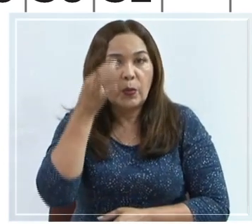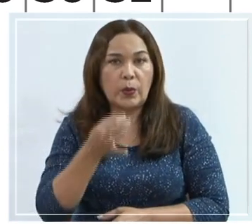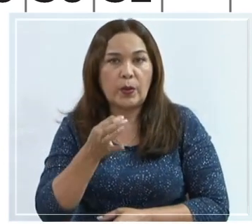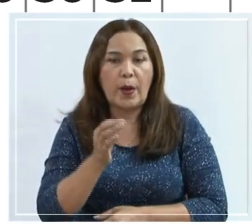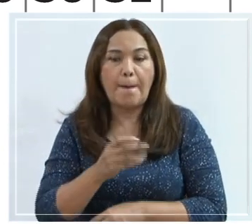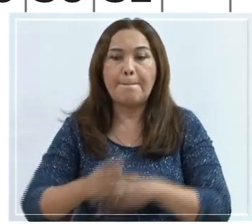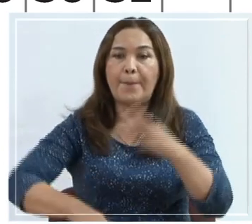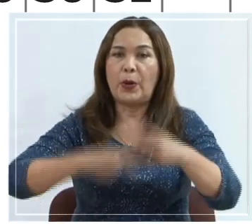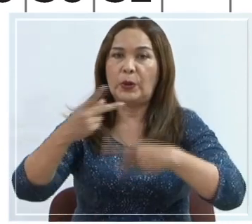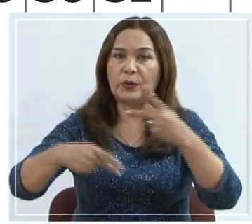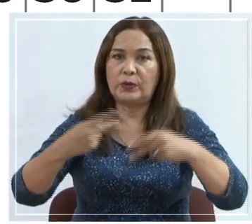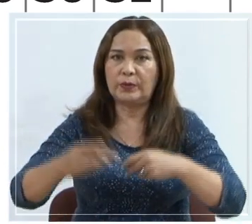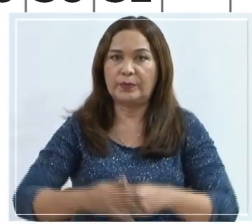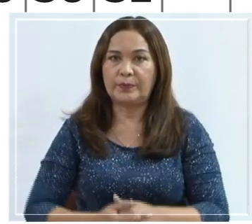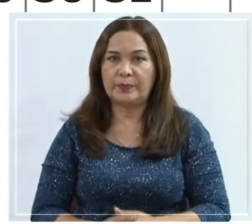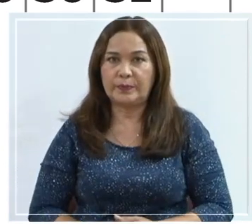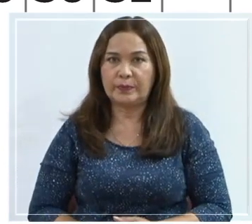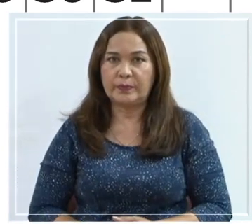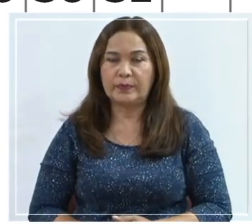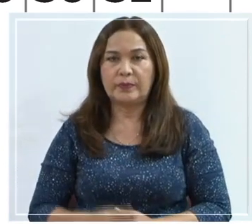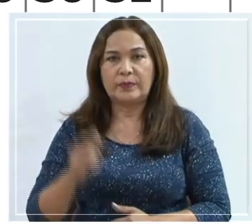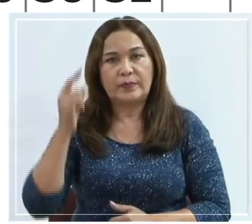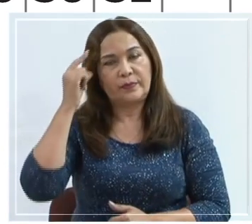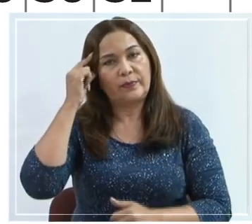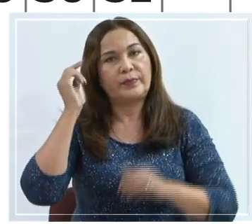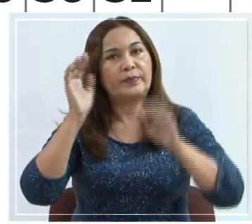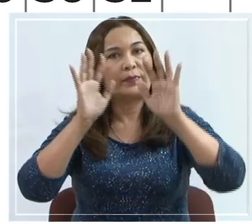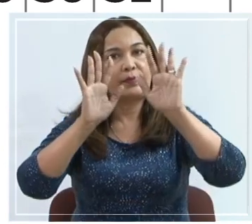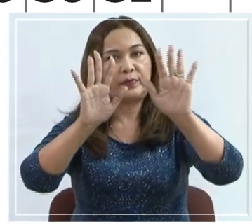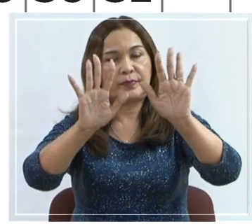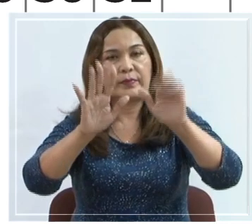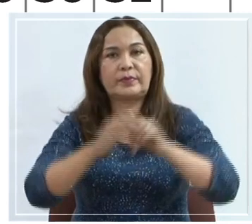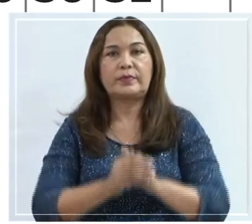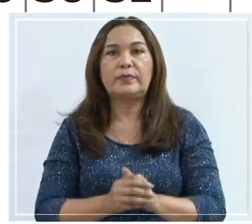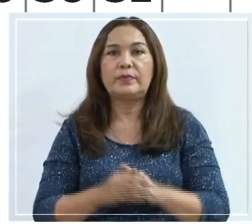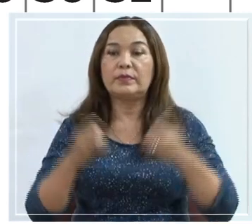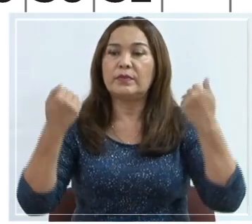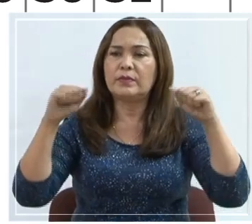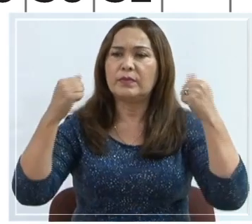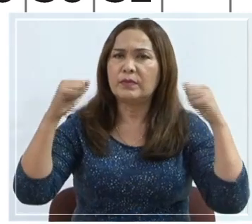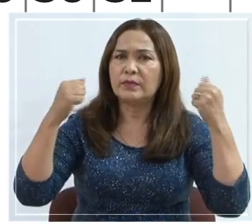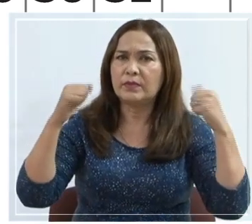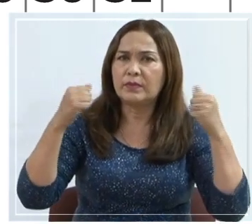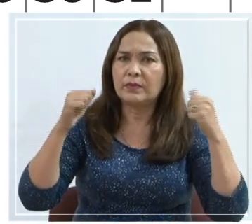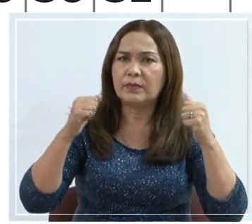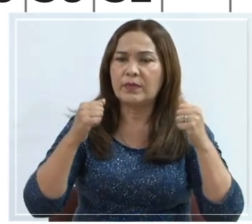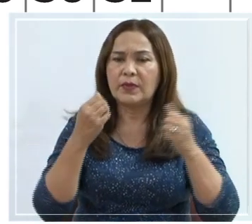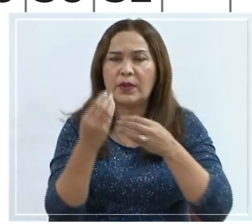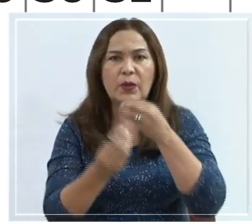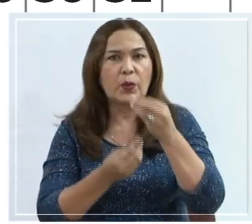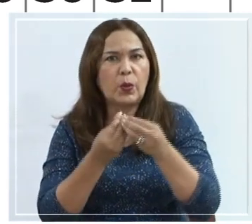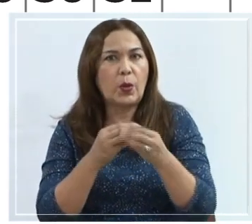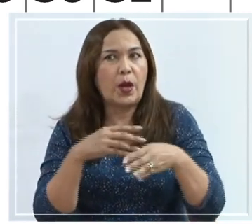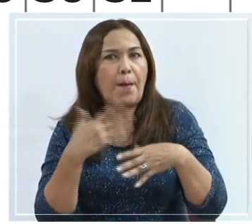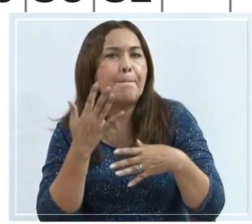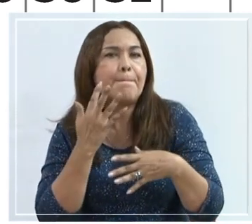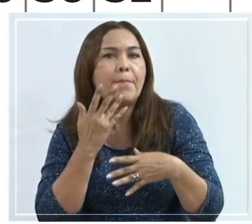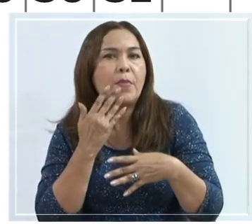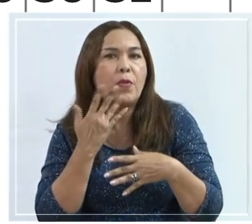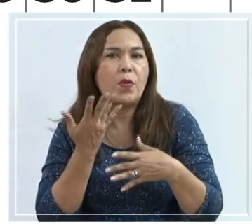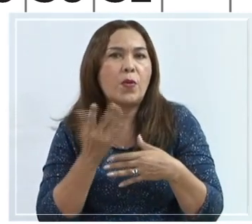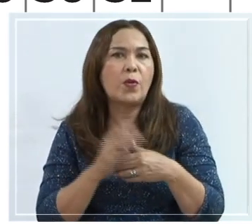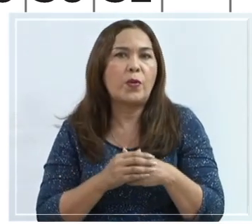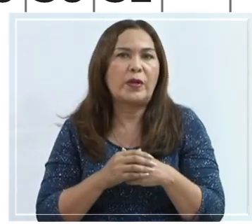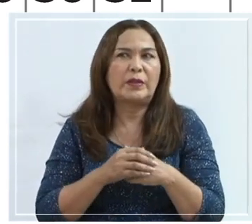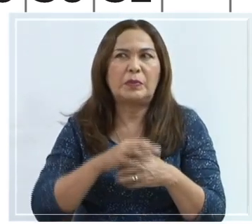y producción día 10 simulación y simulacro de actuación ante eventos